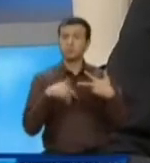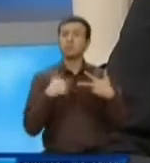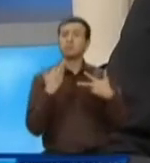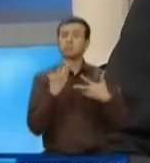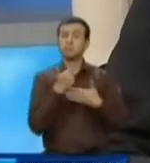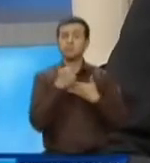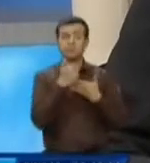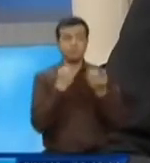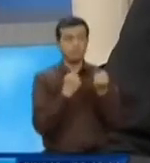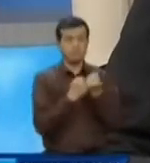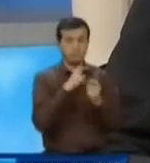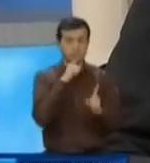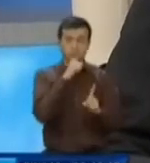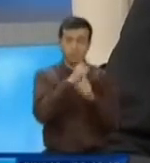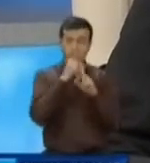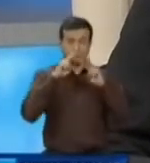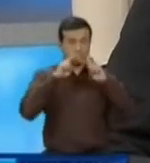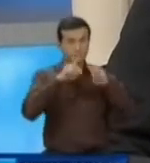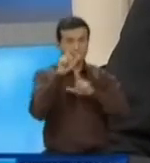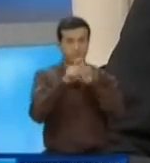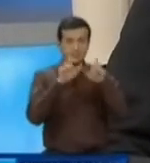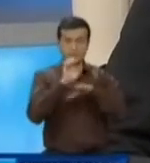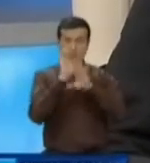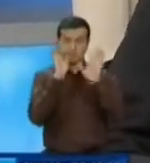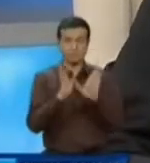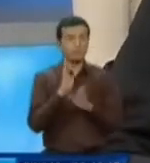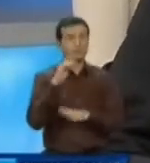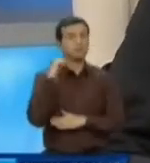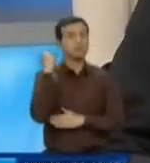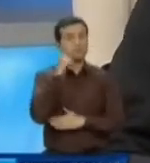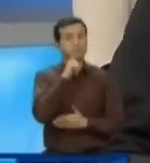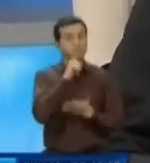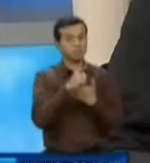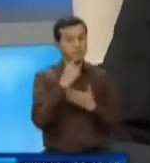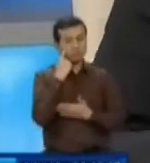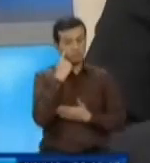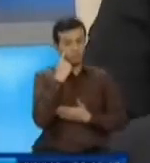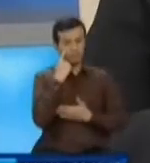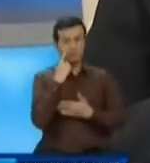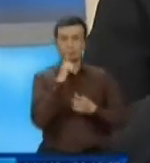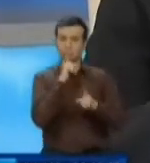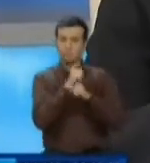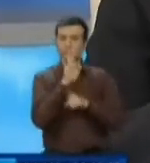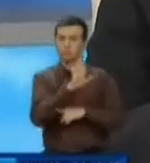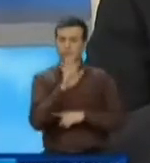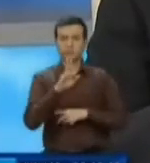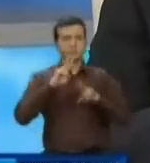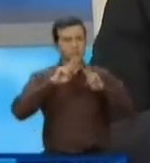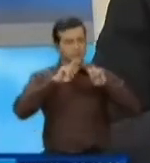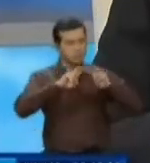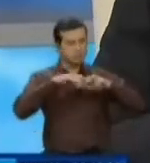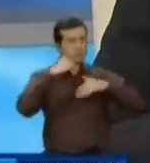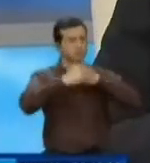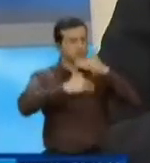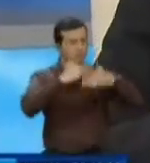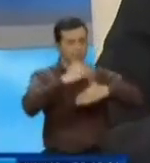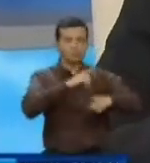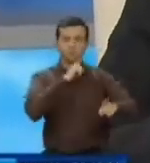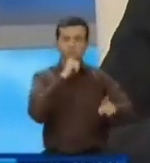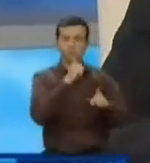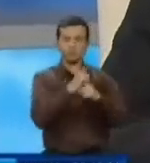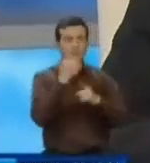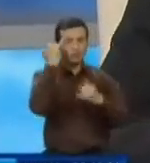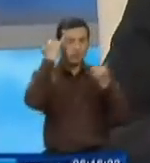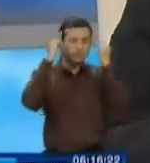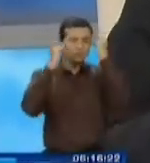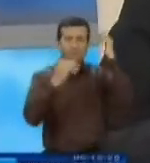contribuye a los investigadores ecuatorianos a que realmente comiencen a realizar procesos de investigación de